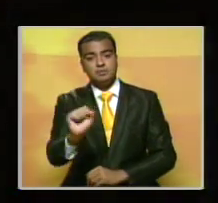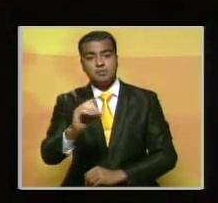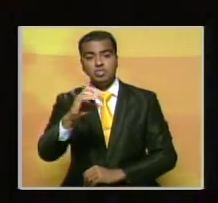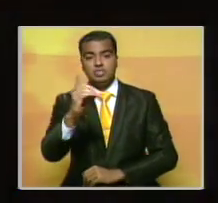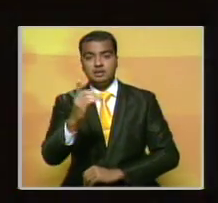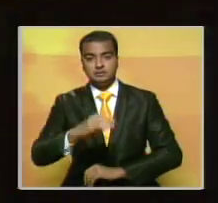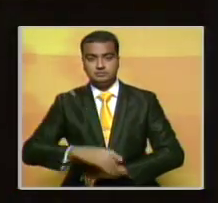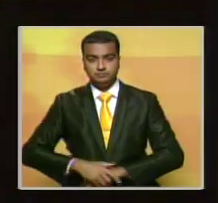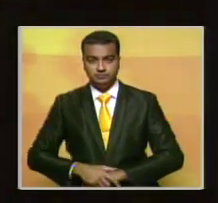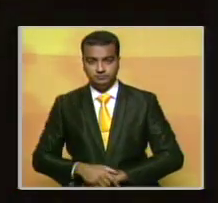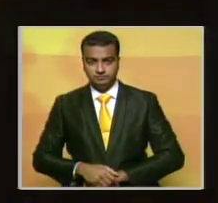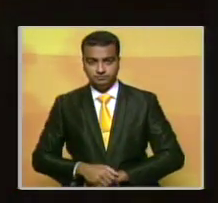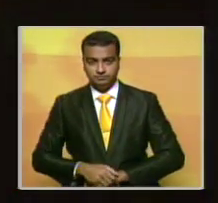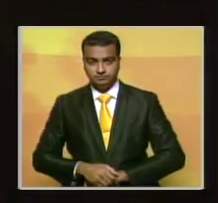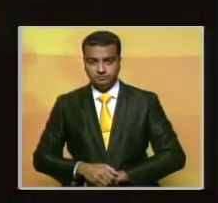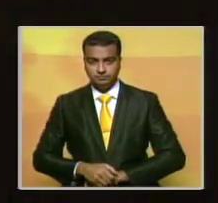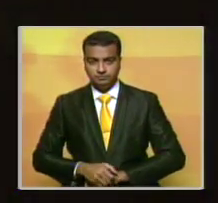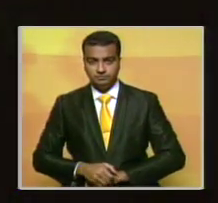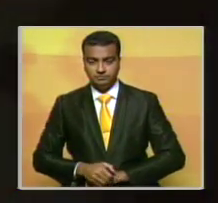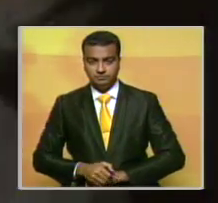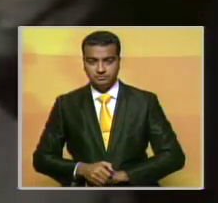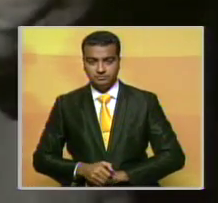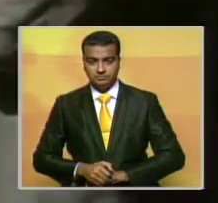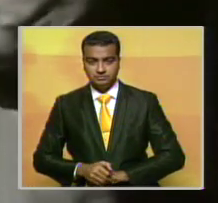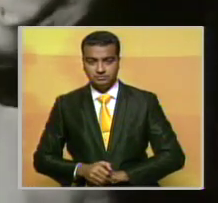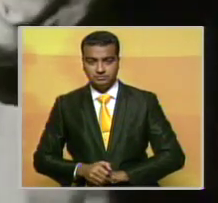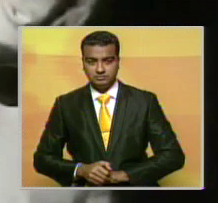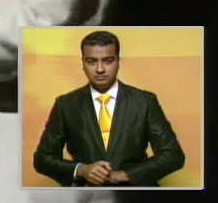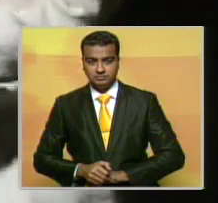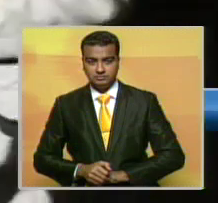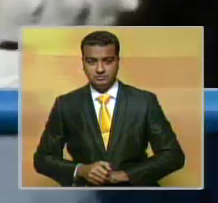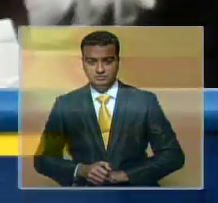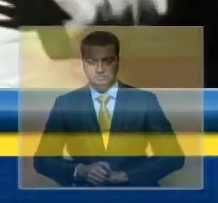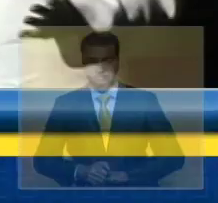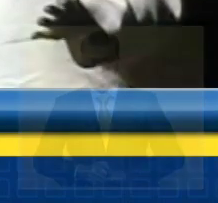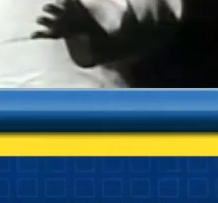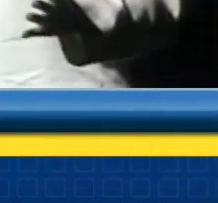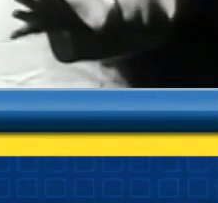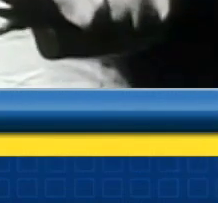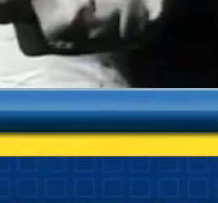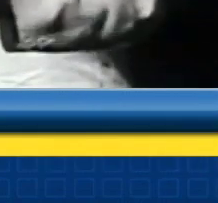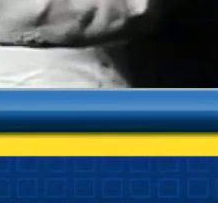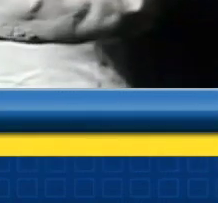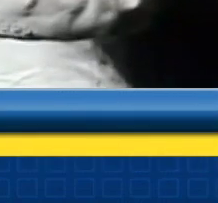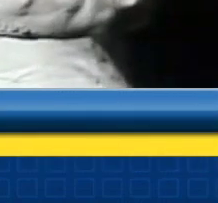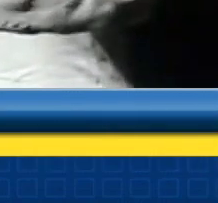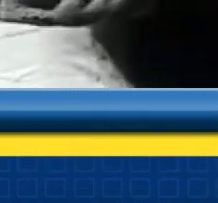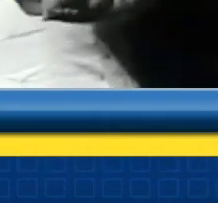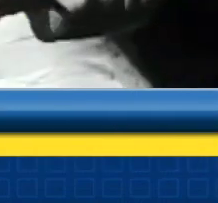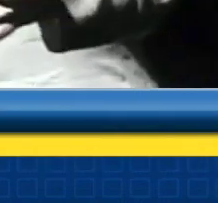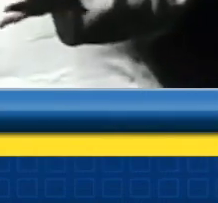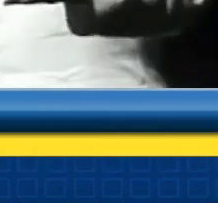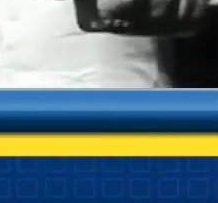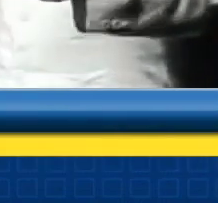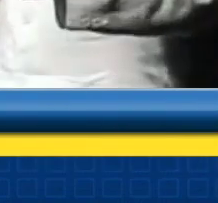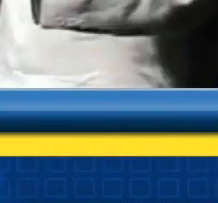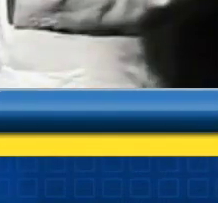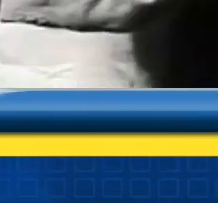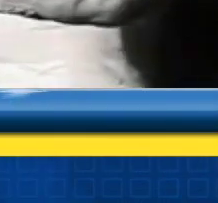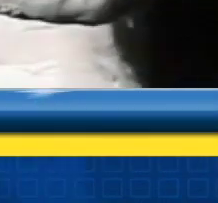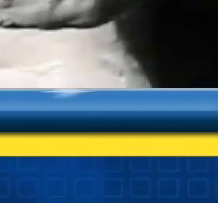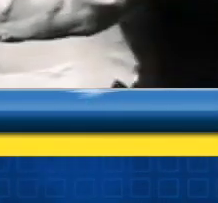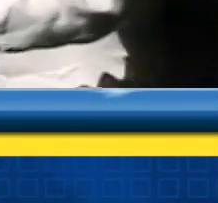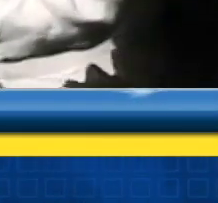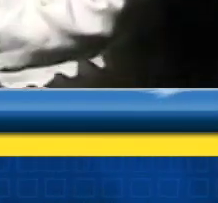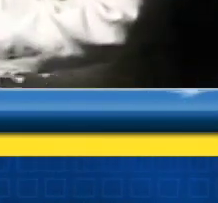Mis amigos, mis paisanos, esto se está terminando. Yo vengo aquí